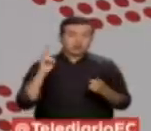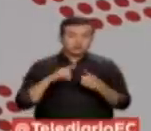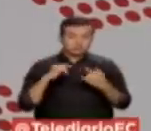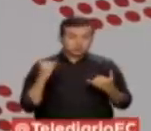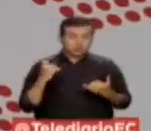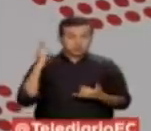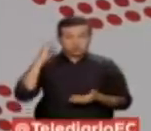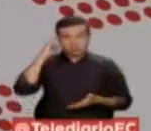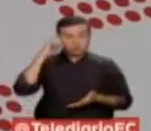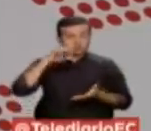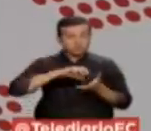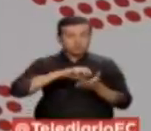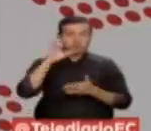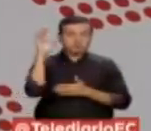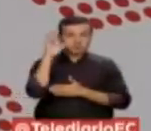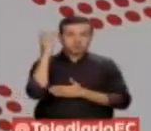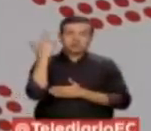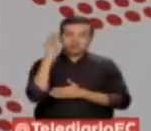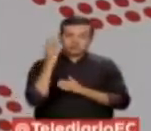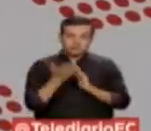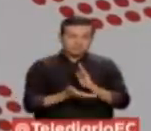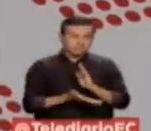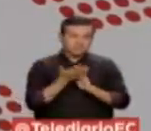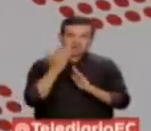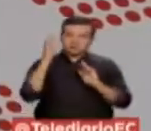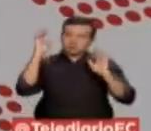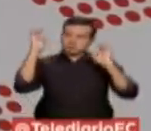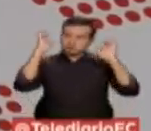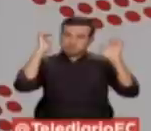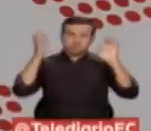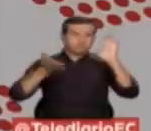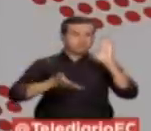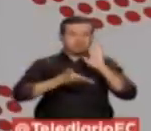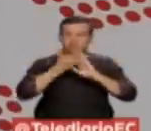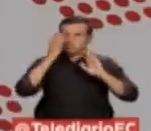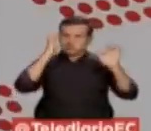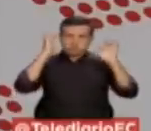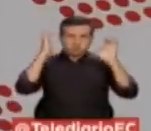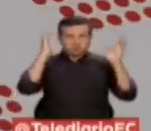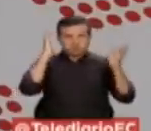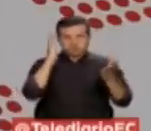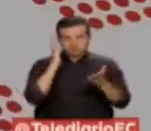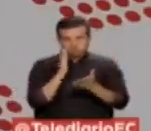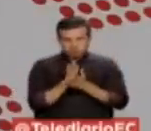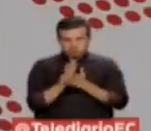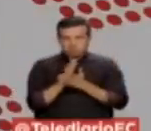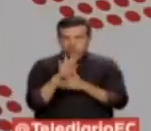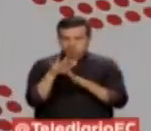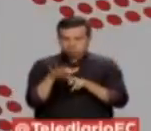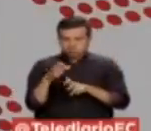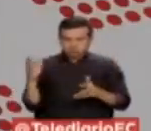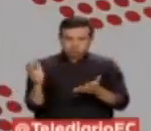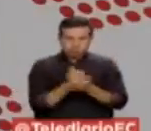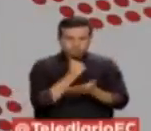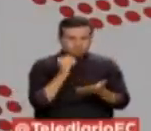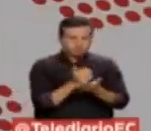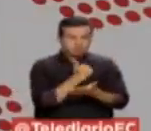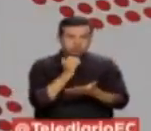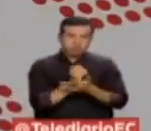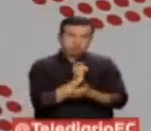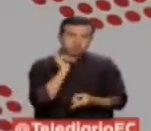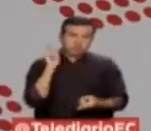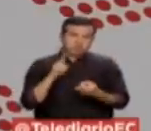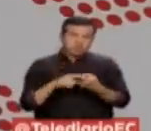el gobierno colombiano ha incrementado su estrategia de eliminación manual de sembríos y no tenemos